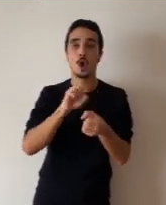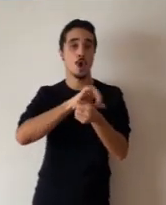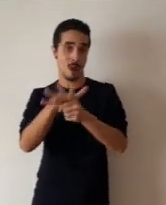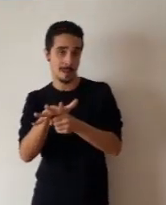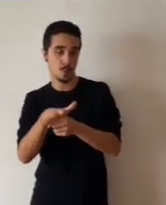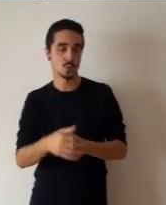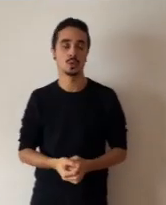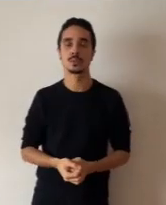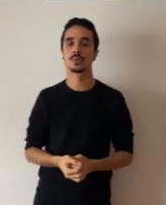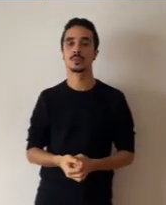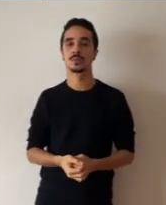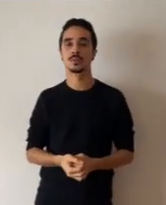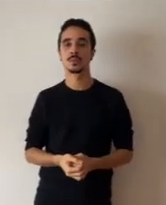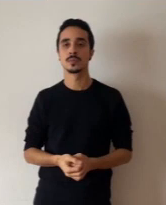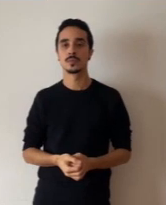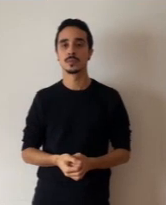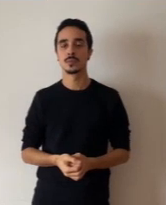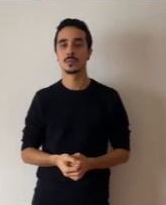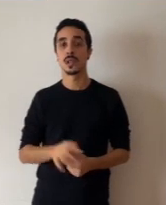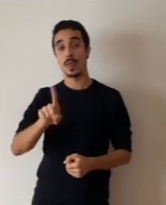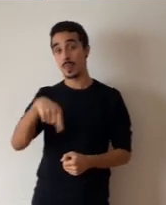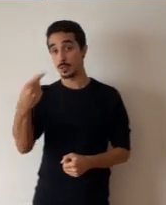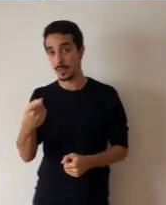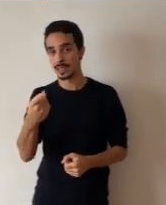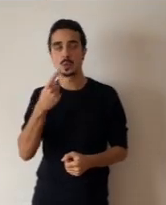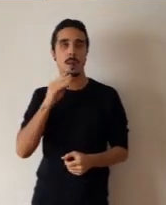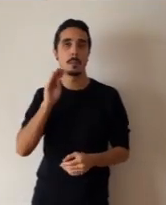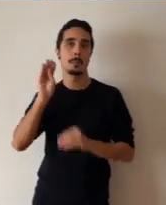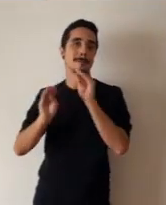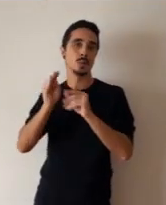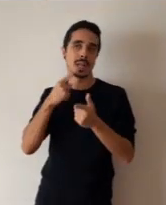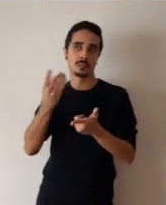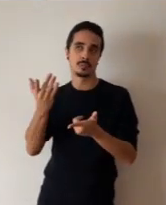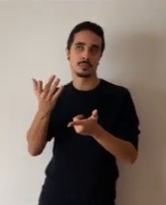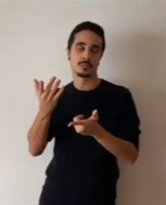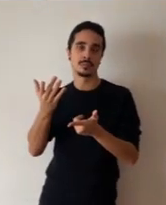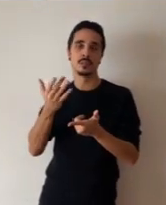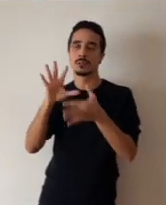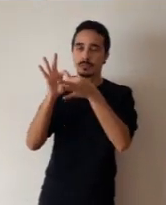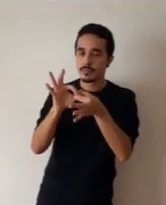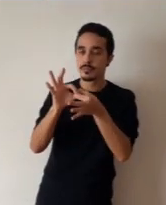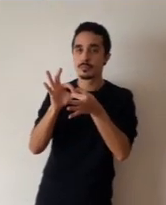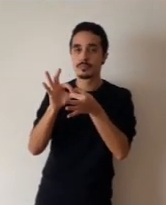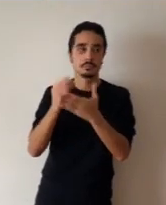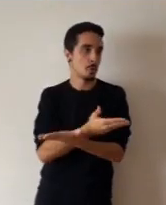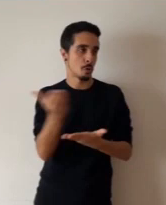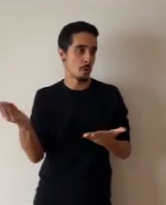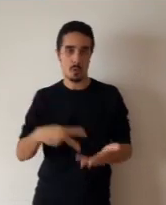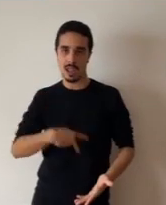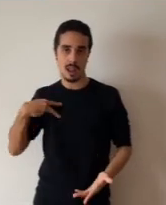con el coronavirus y después a preguntas que, bueno, tienen un poco relación